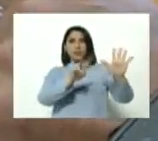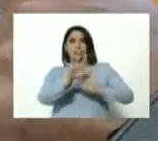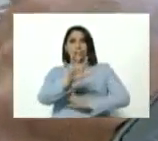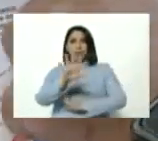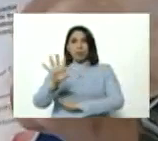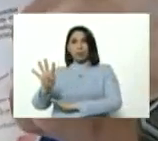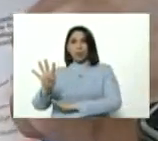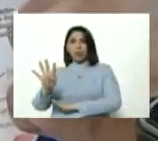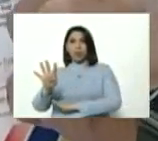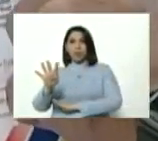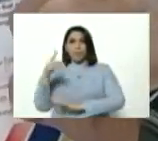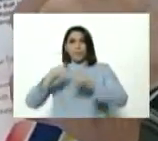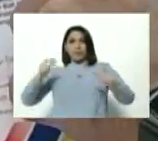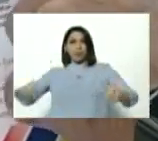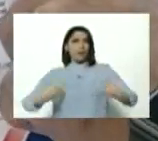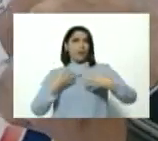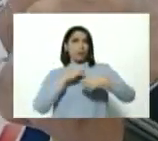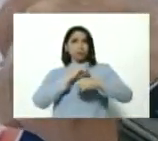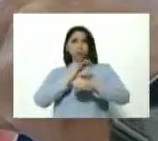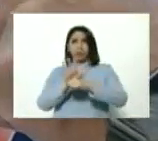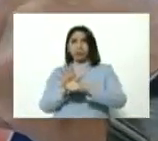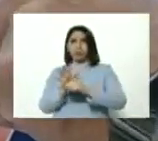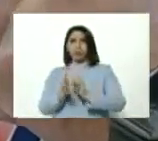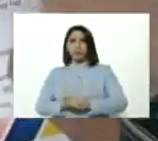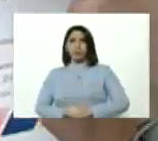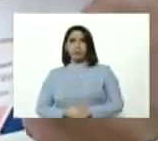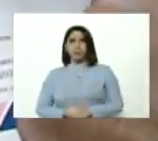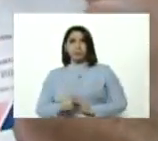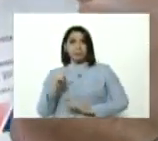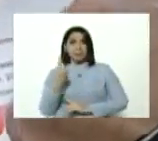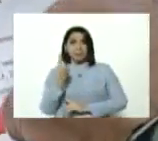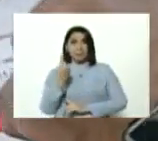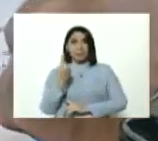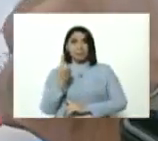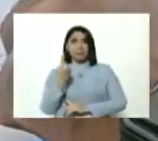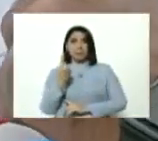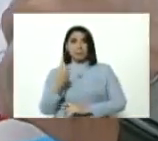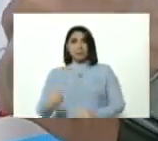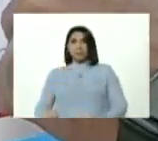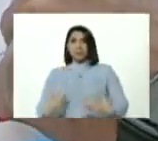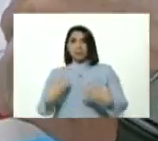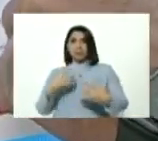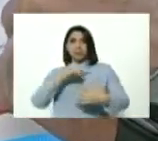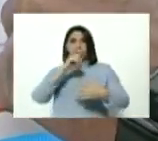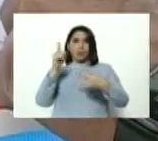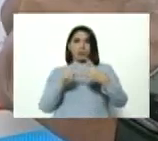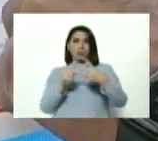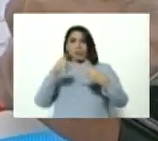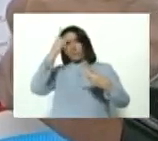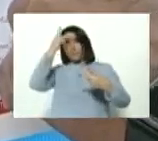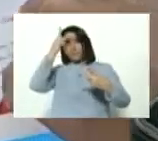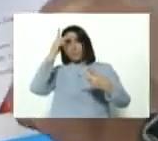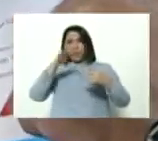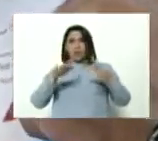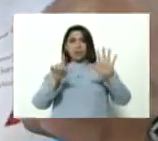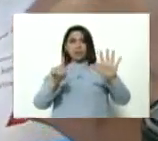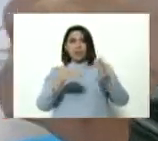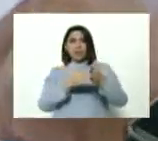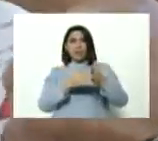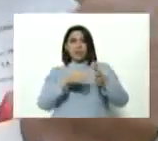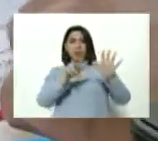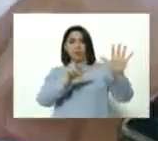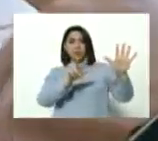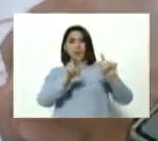8.754 casos por millón de habitantes, tiene el primer lugar en Sudamérica de casos por millón de habitantes. Luego está Perú con 6.828